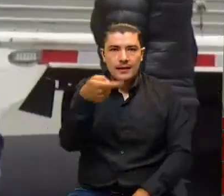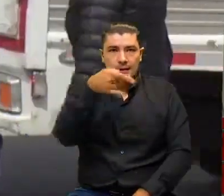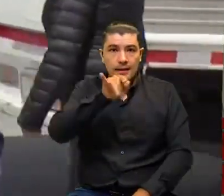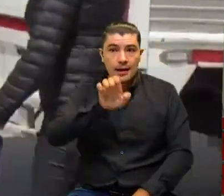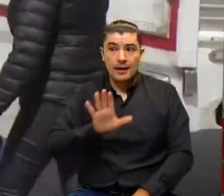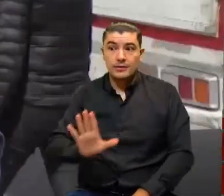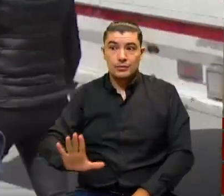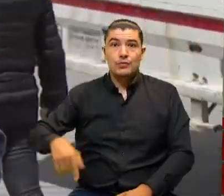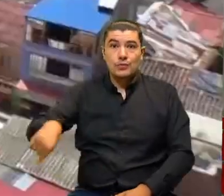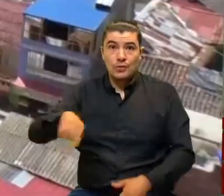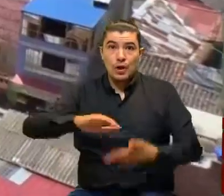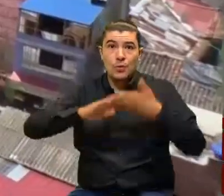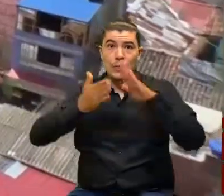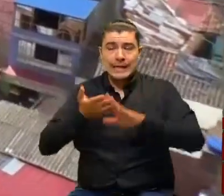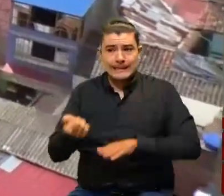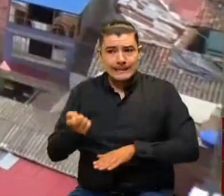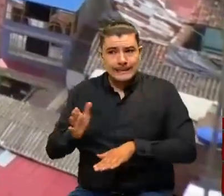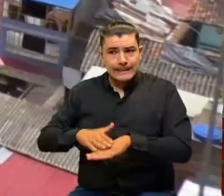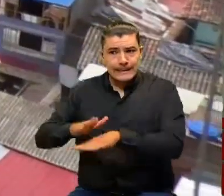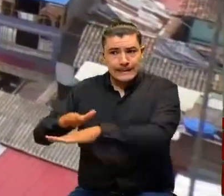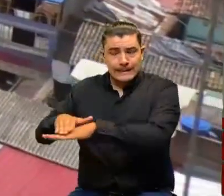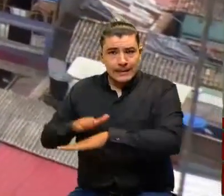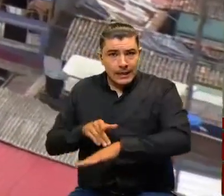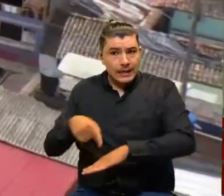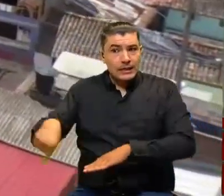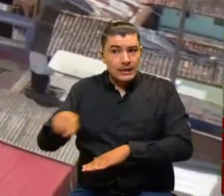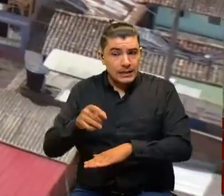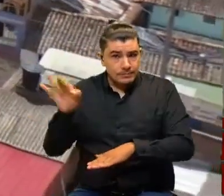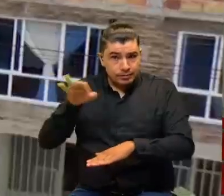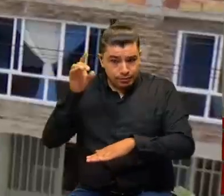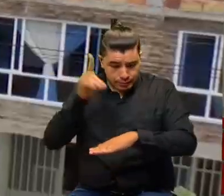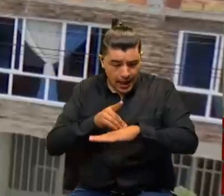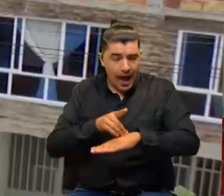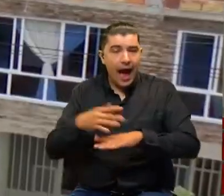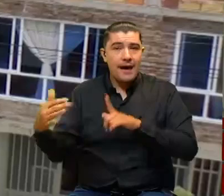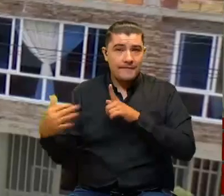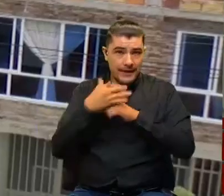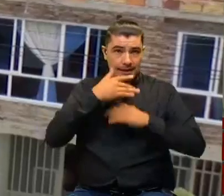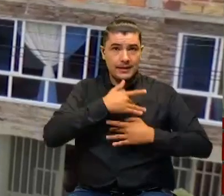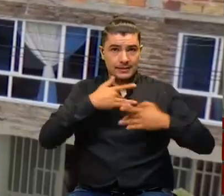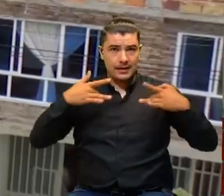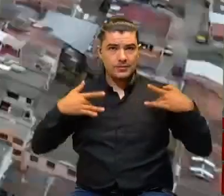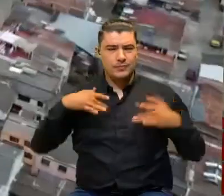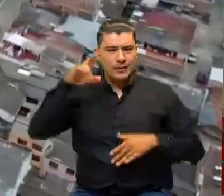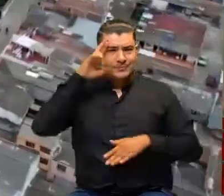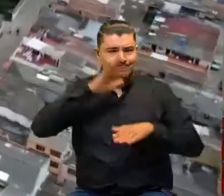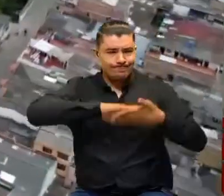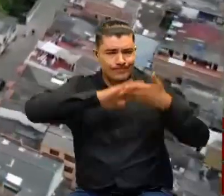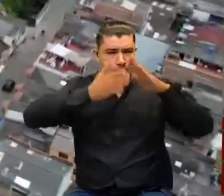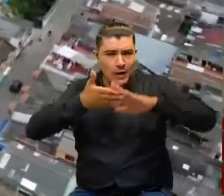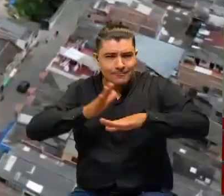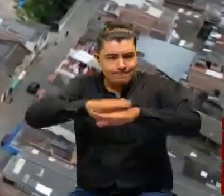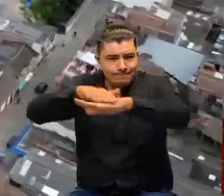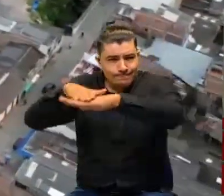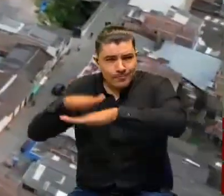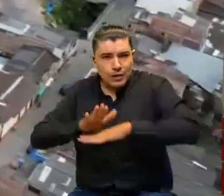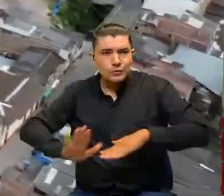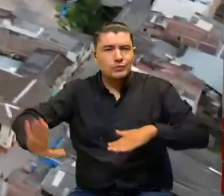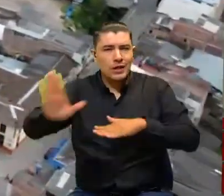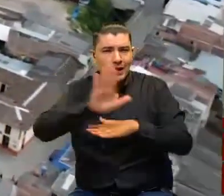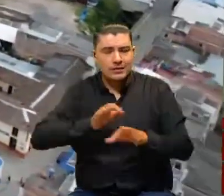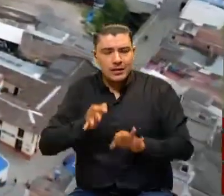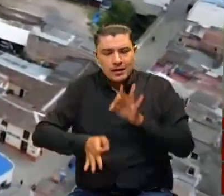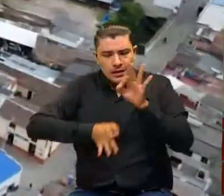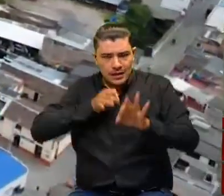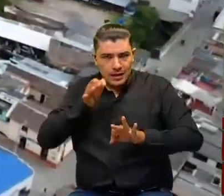su salud. Un llamado de alerta hacen las autoridades municipales de salud a toda la comunidad de Málaga para que se tomen medidas